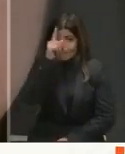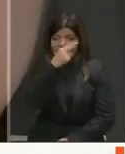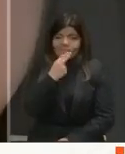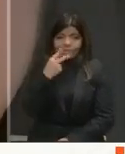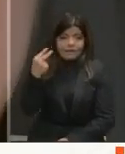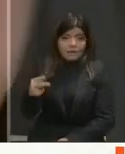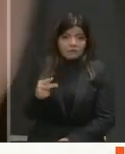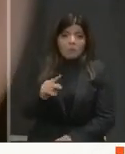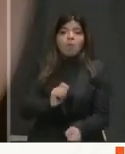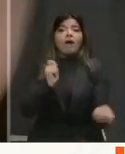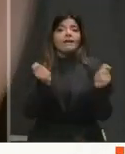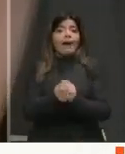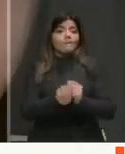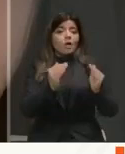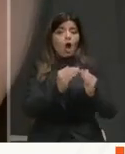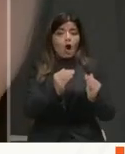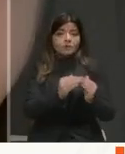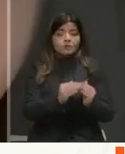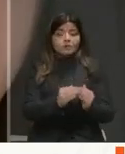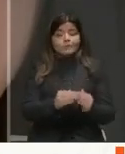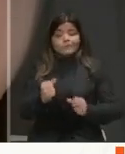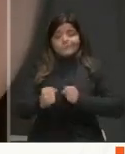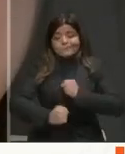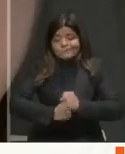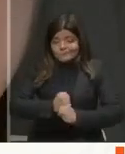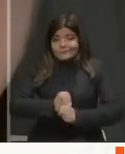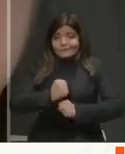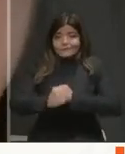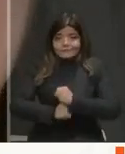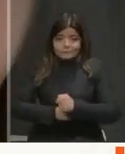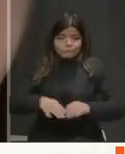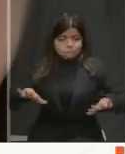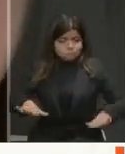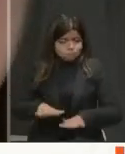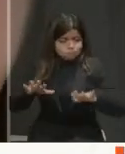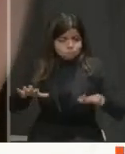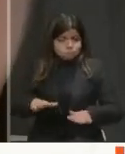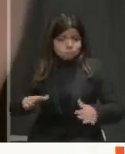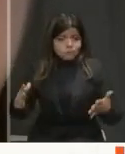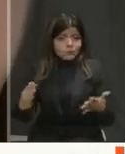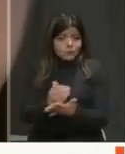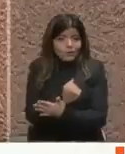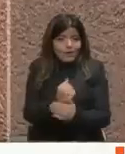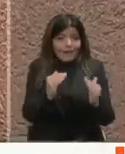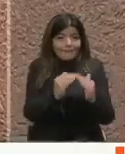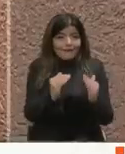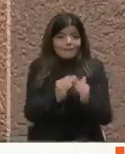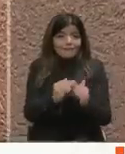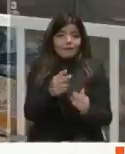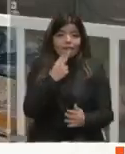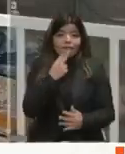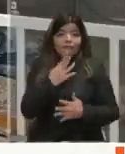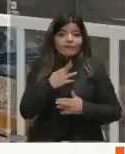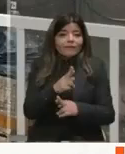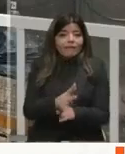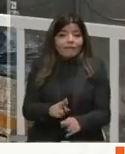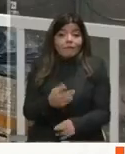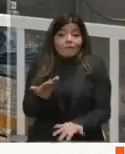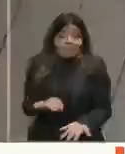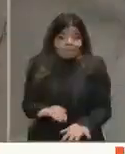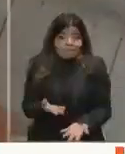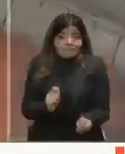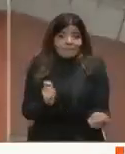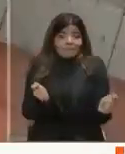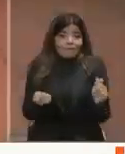eso? Sí, me costó años de esfuerzo poder conseguir esto acá, vivir tranquila. Pero eso ha cambiado. Para comprar